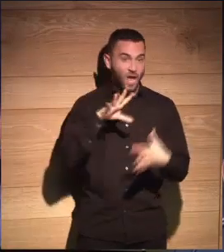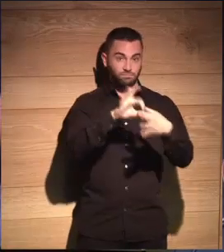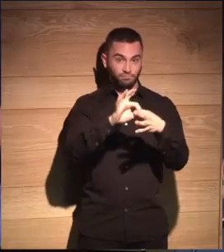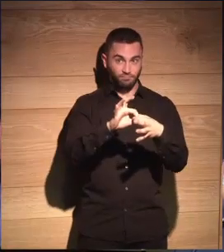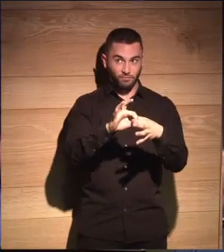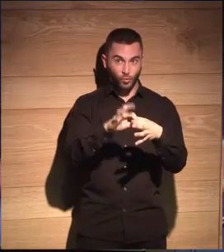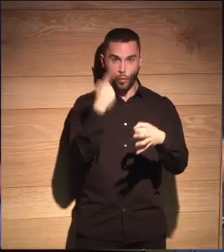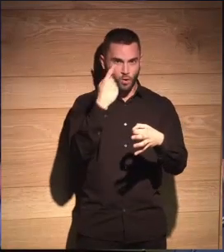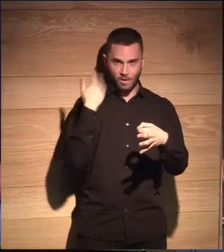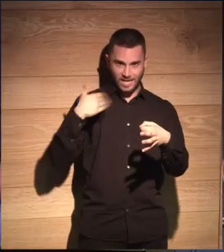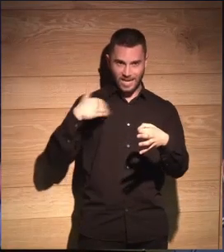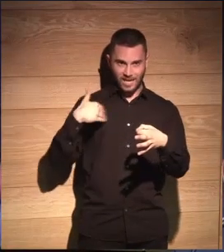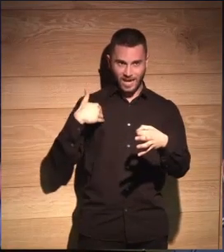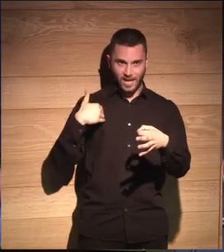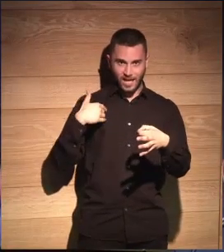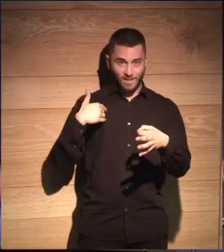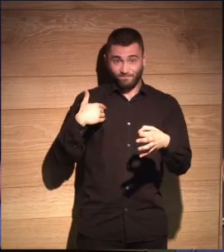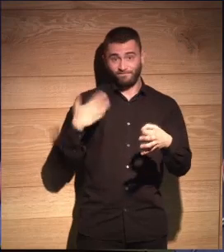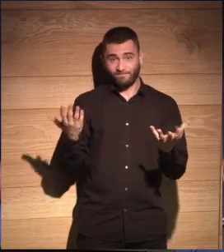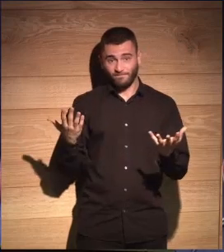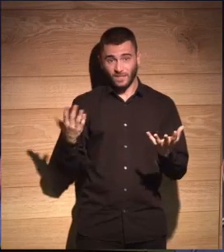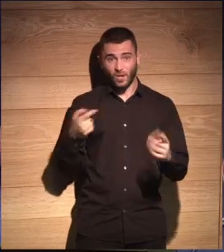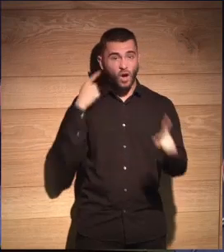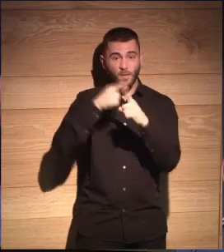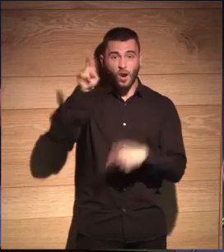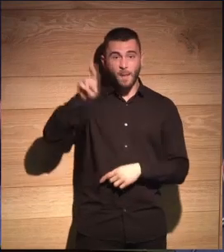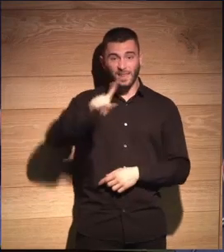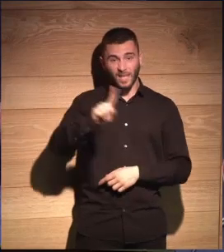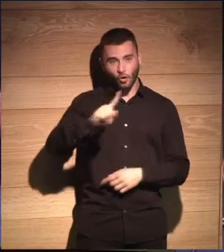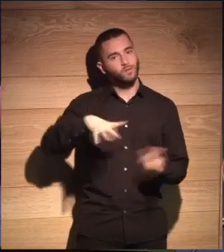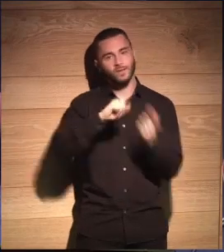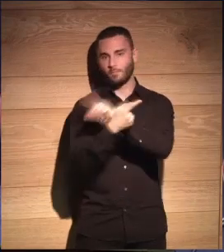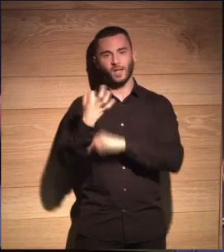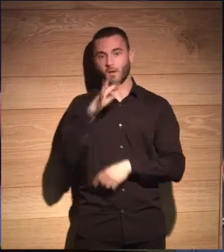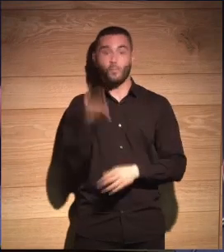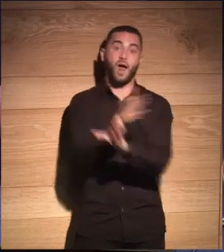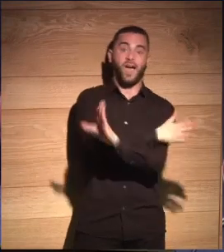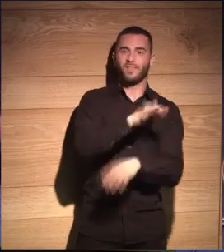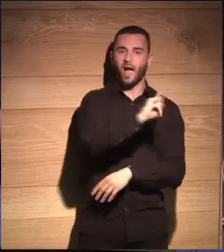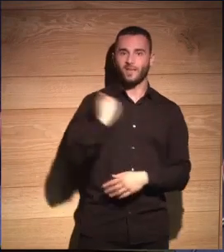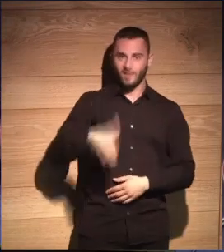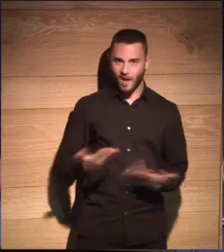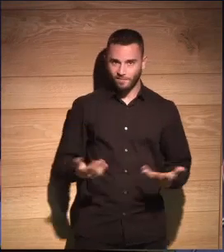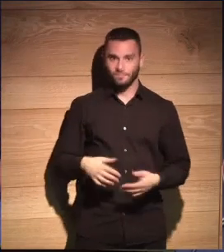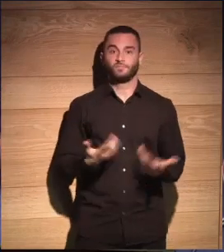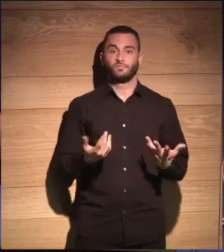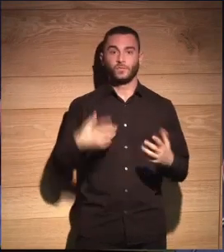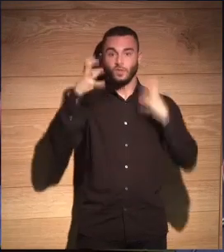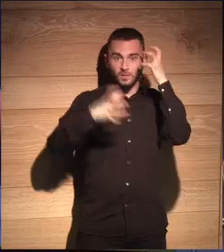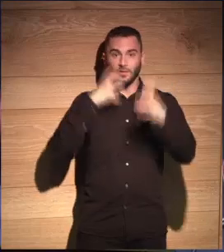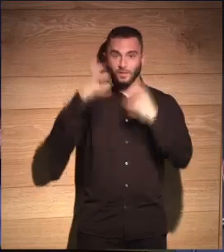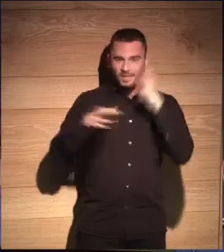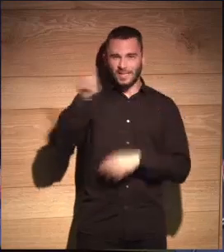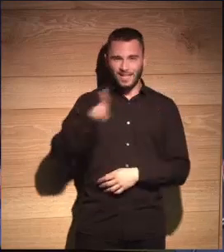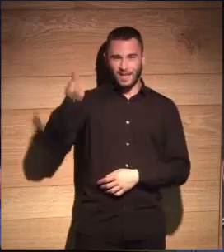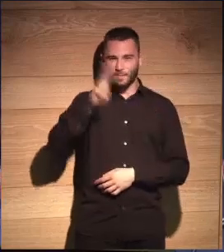hecho, así que le tuvimos que cambiar para no repetirnos, porque no queremos utilizar los personajes como